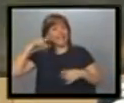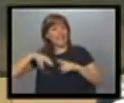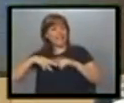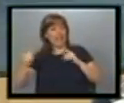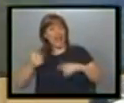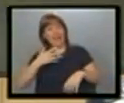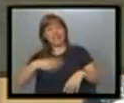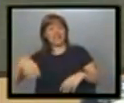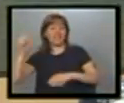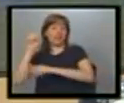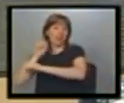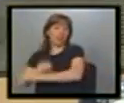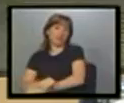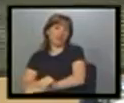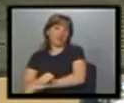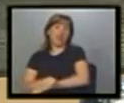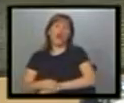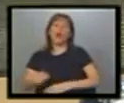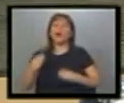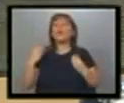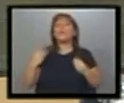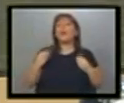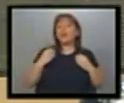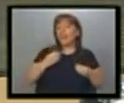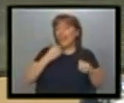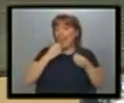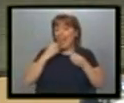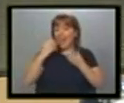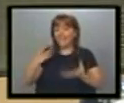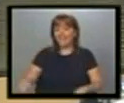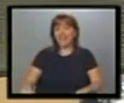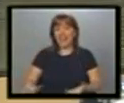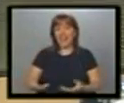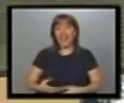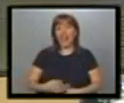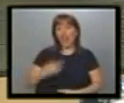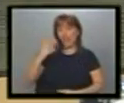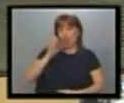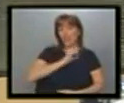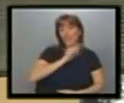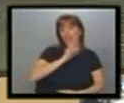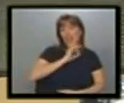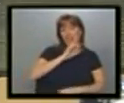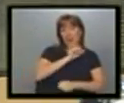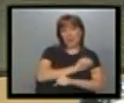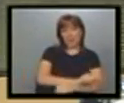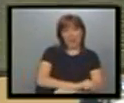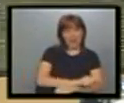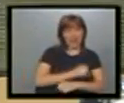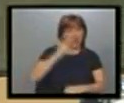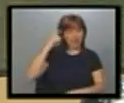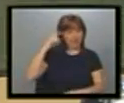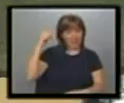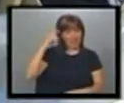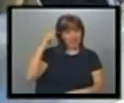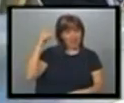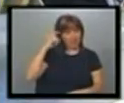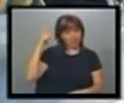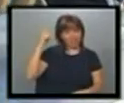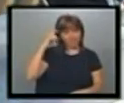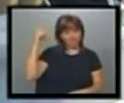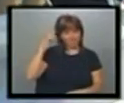y él dice, ¿por qué hablé? Y por los días, 2 años de encierro, la cabeza te trabaja mucho, Daniel.